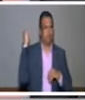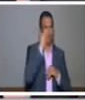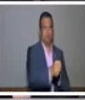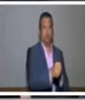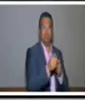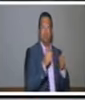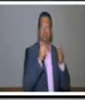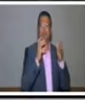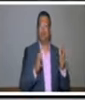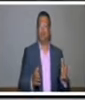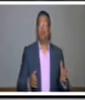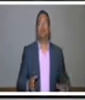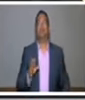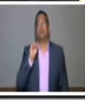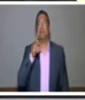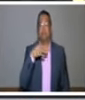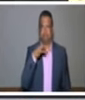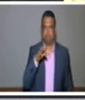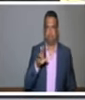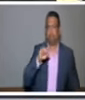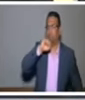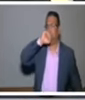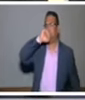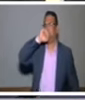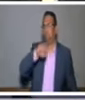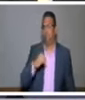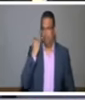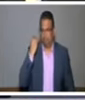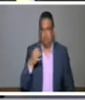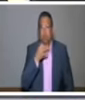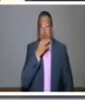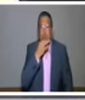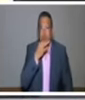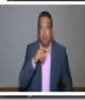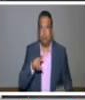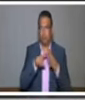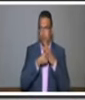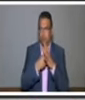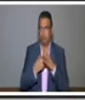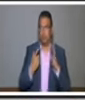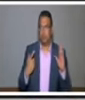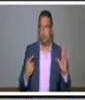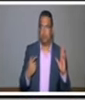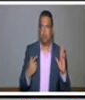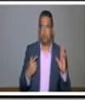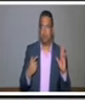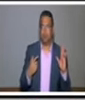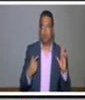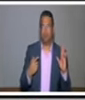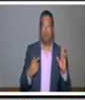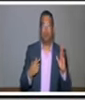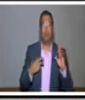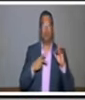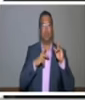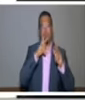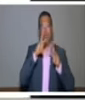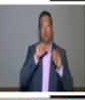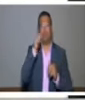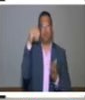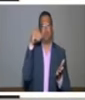medida específica que me encanta. La voy a comenzar ahora con los nombramientos de confianza. Son